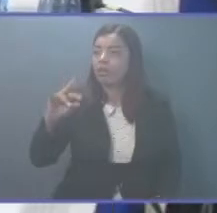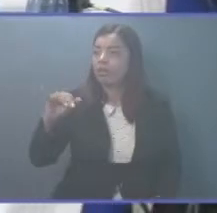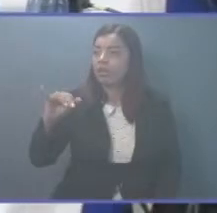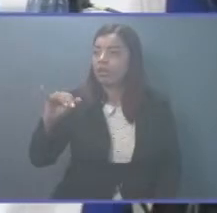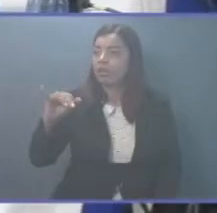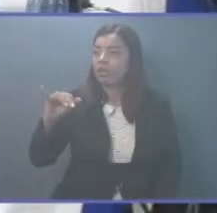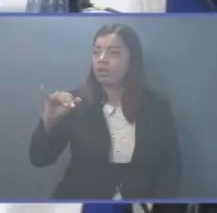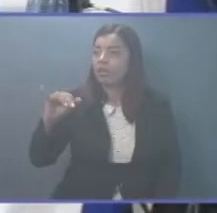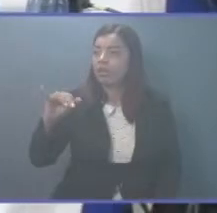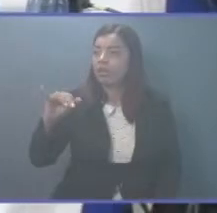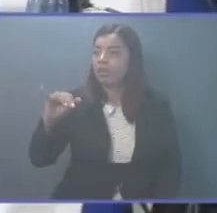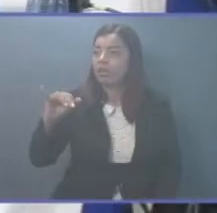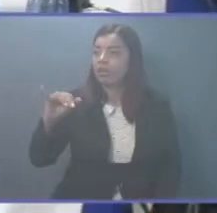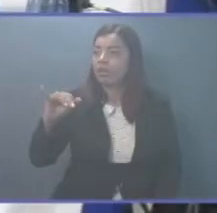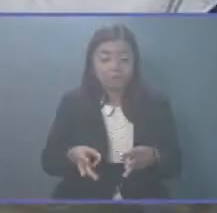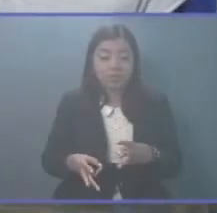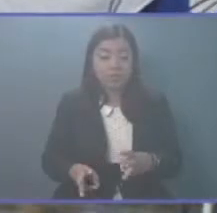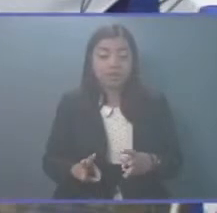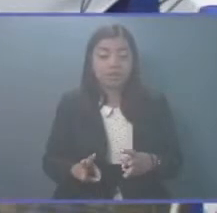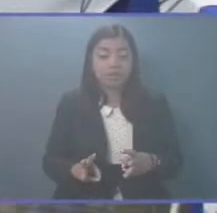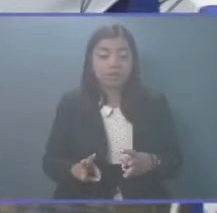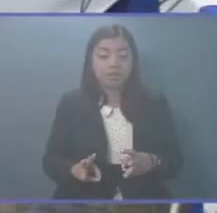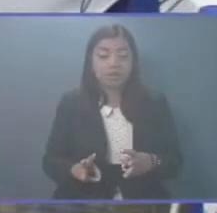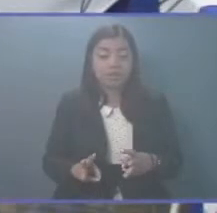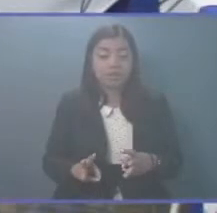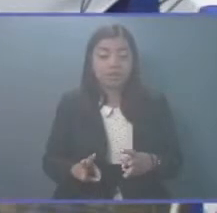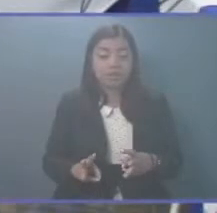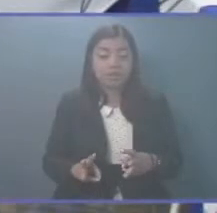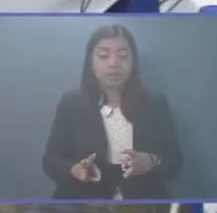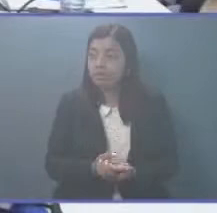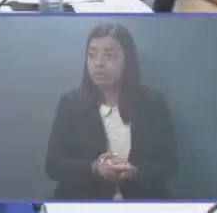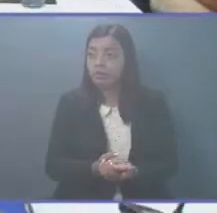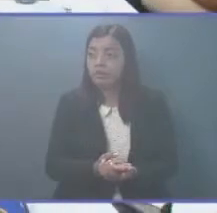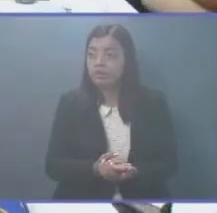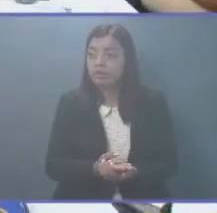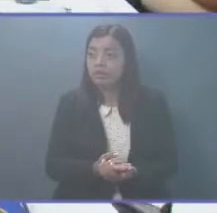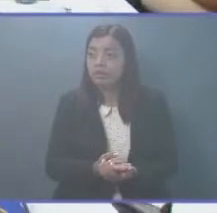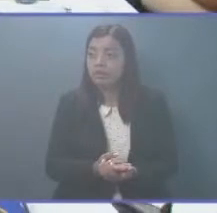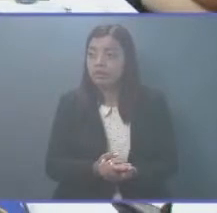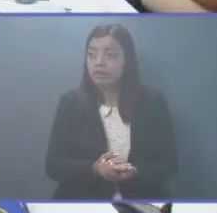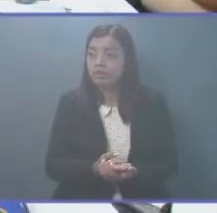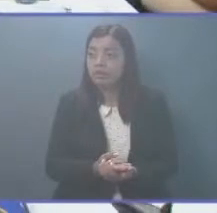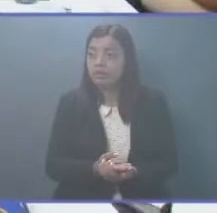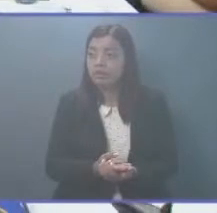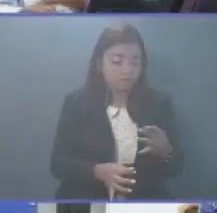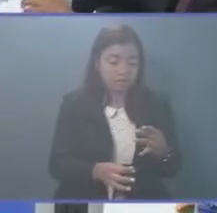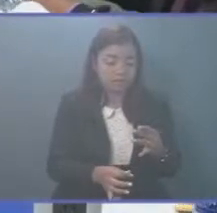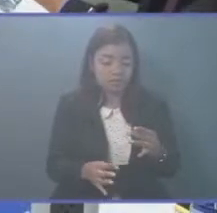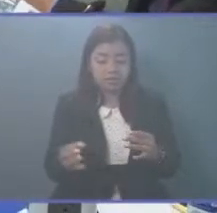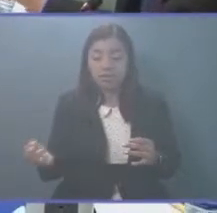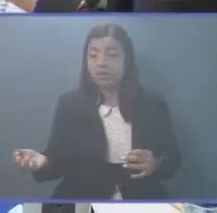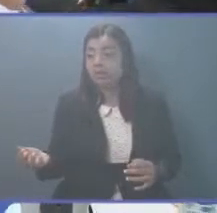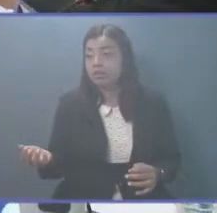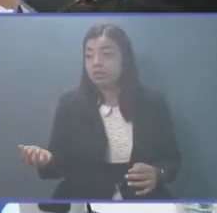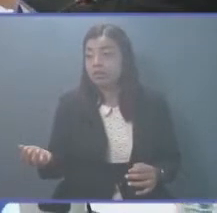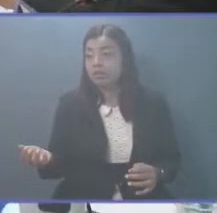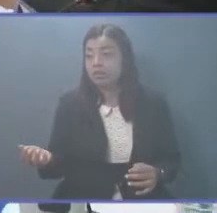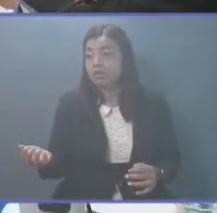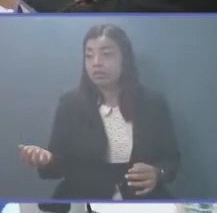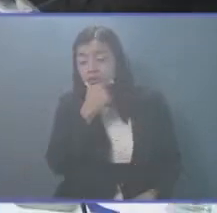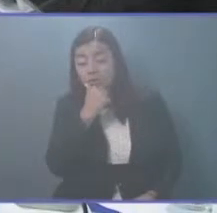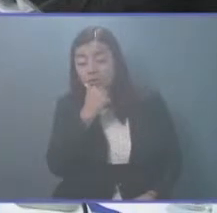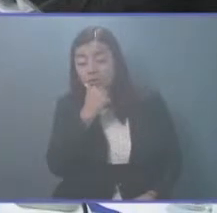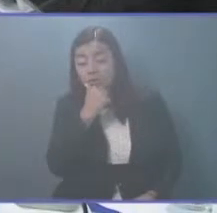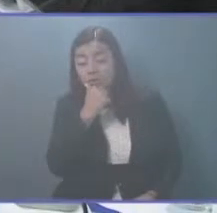la metodología, la mecánica que habíamos dispuesto era esta. La vimos en la ley para tener cuáles eran las dudas que